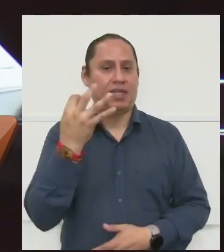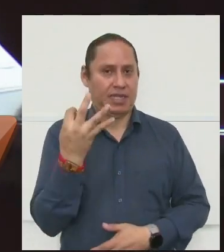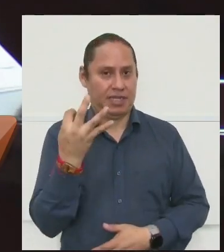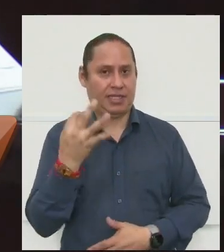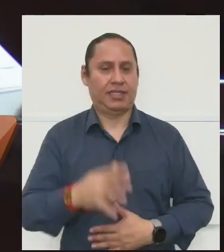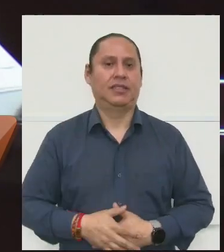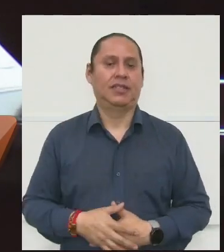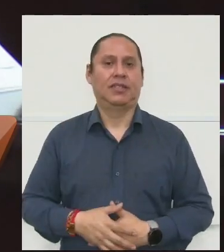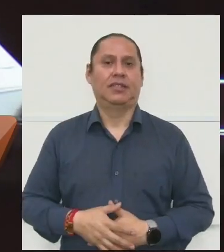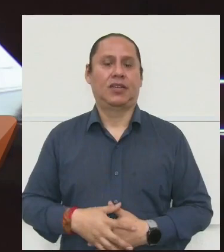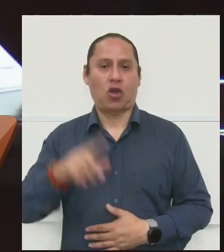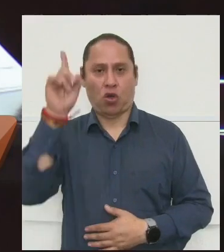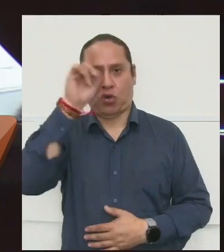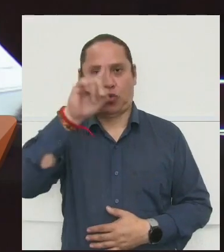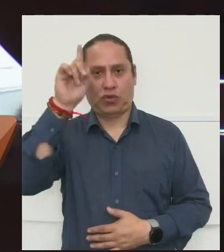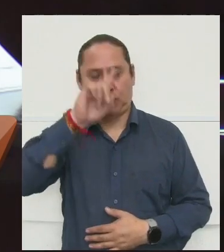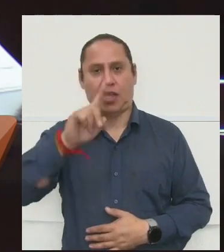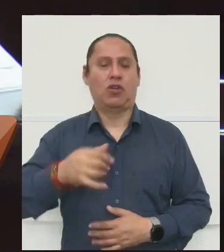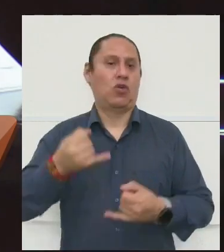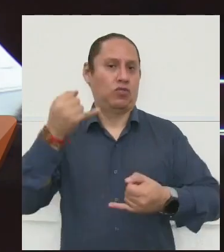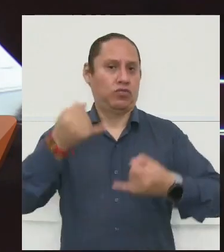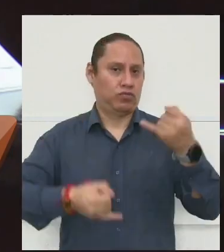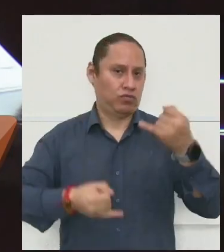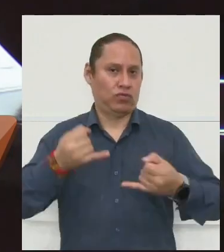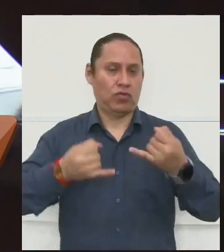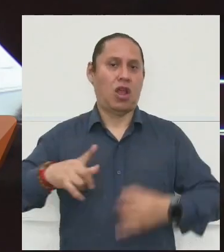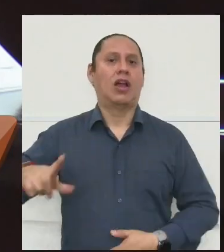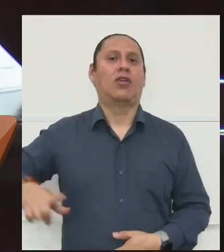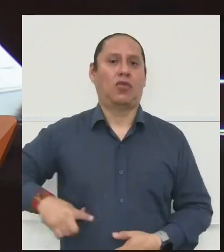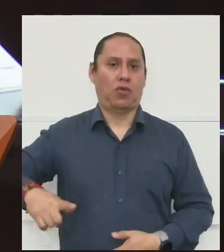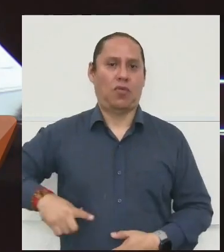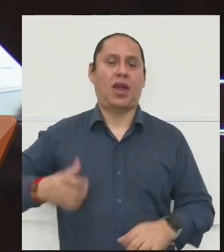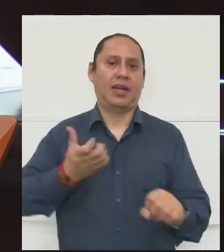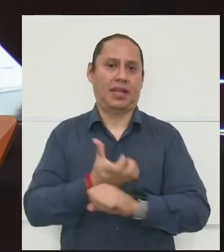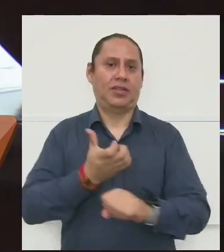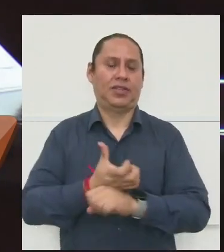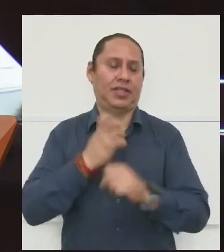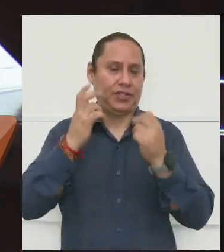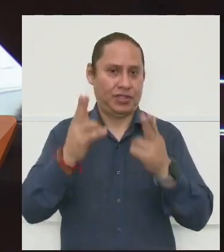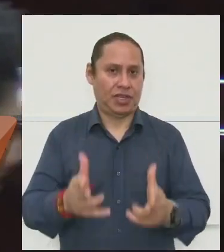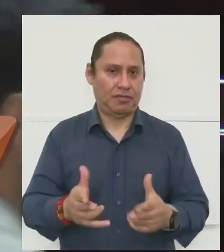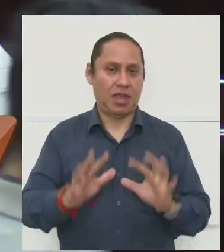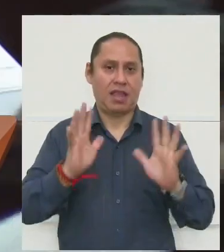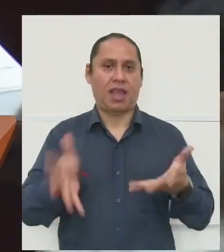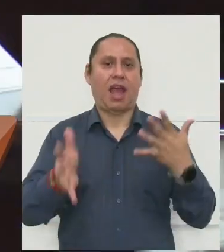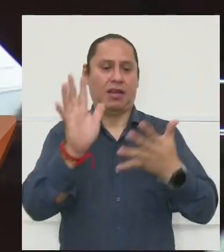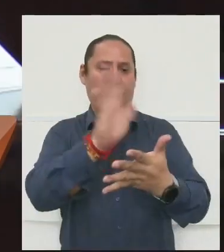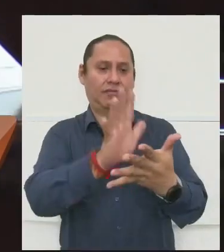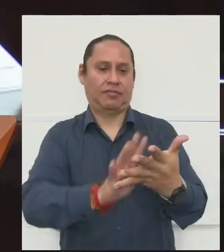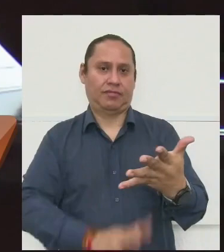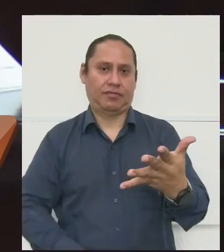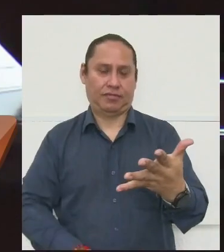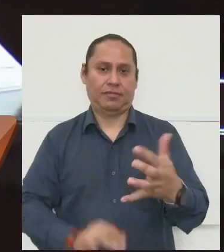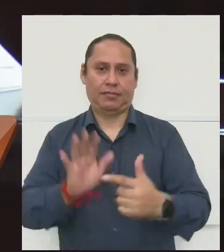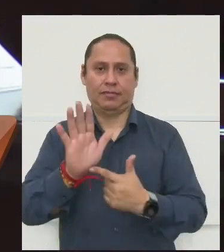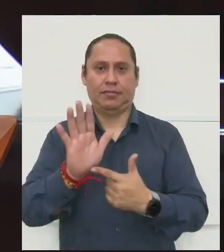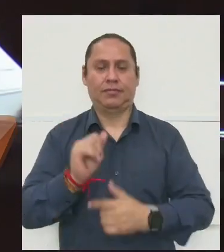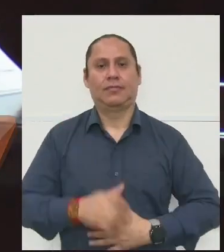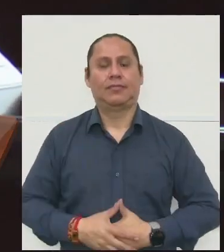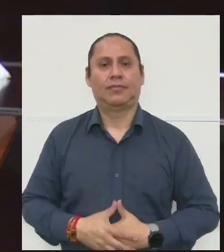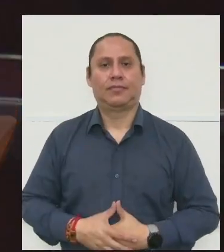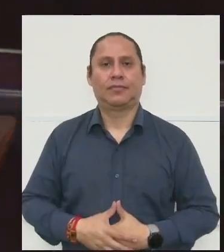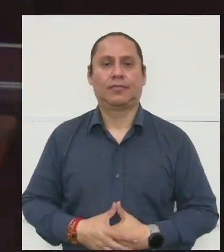2023 consejero jurídico del gobernador del estado de Chiapas está leídos los documentos diputada